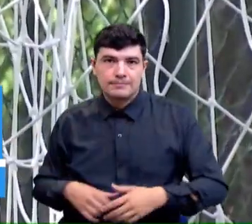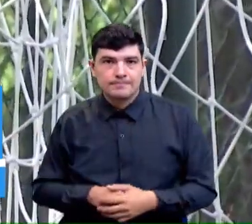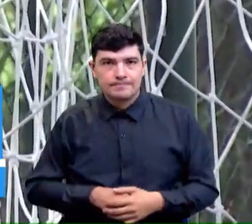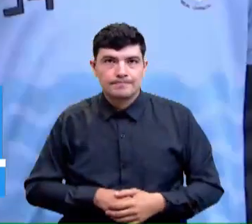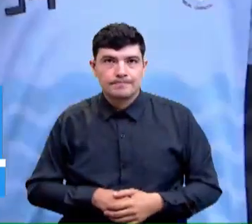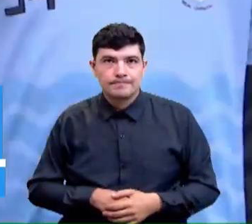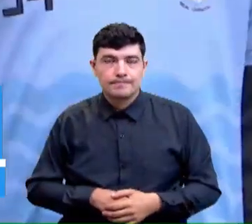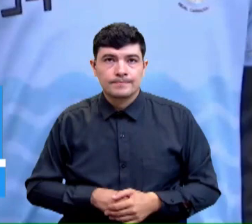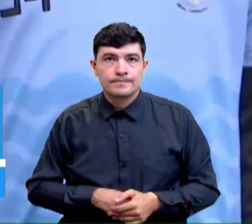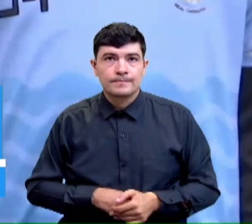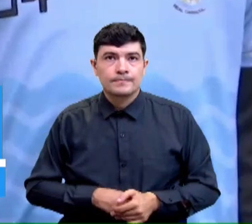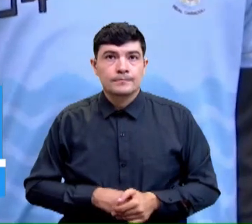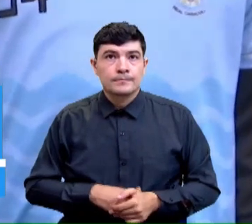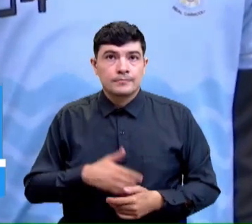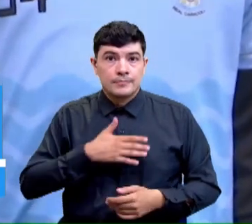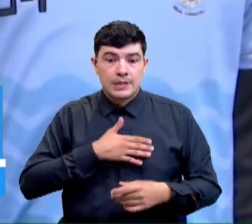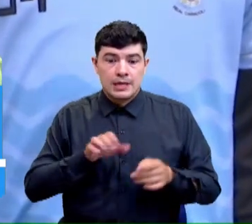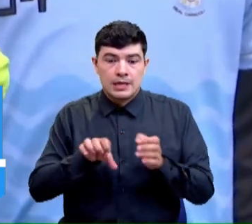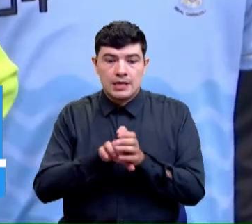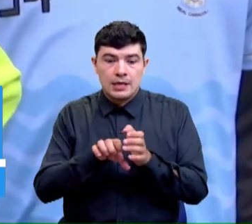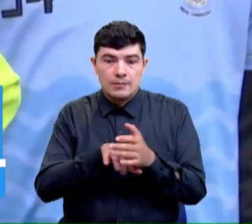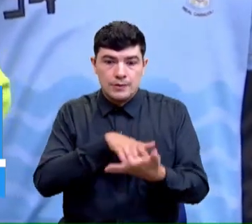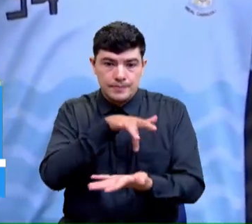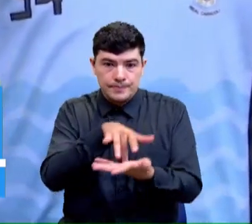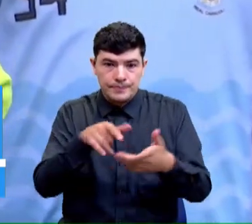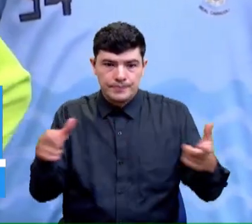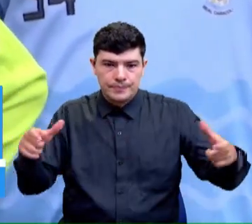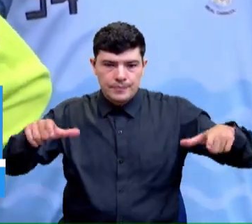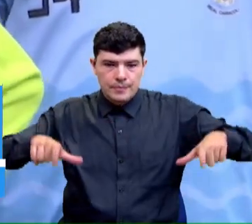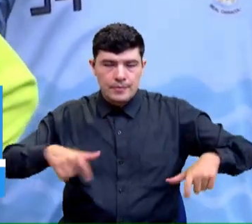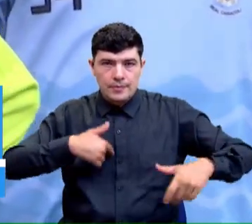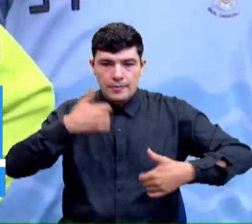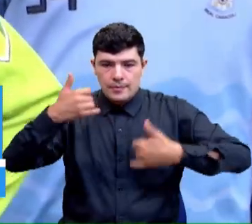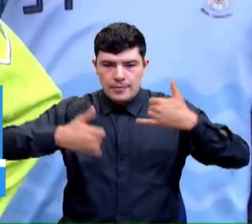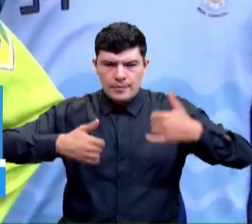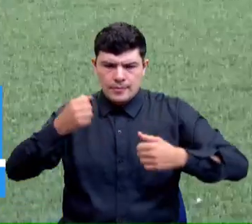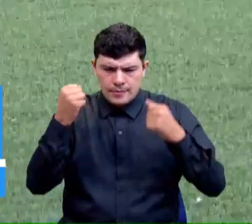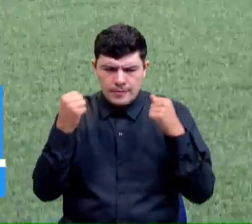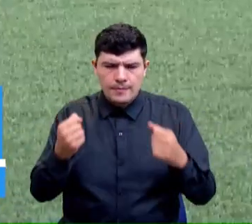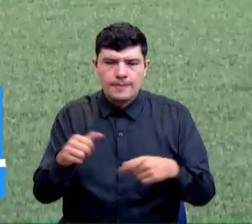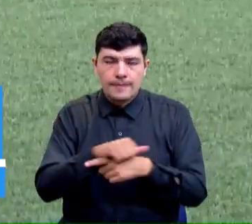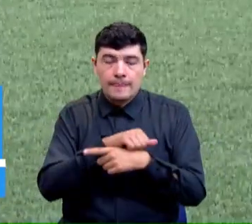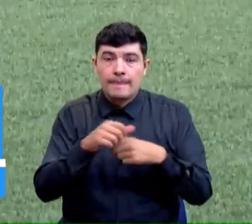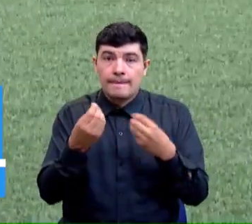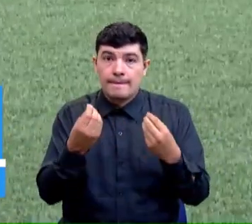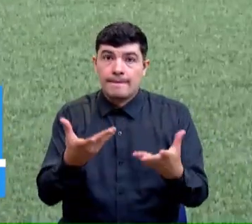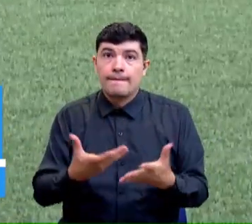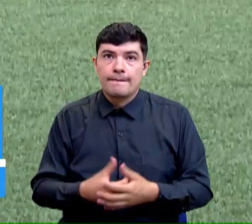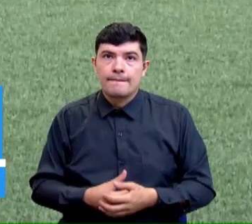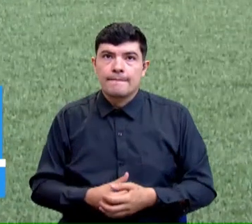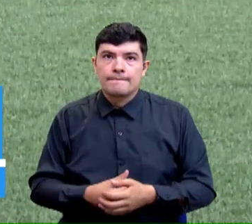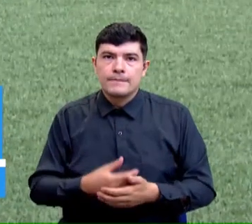mi equipo en el campo y jugar demasiado. Los niños son los